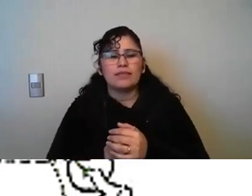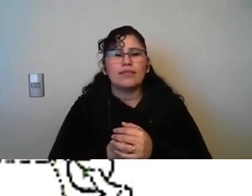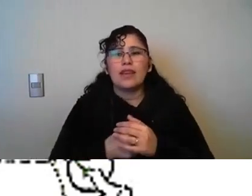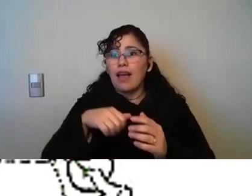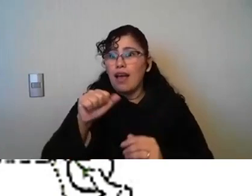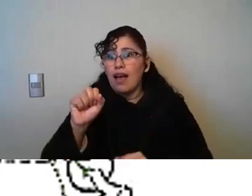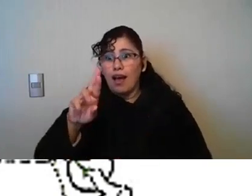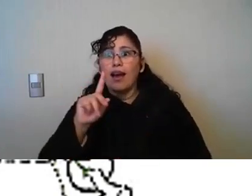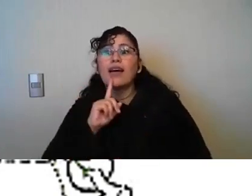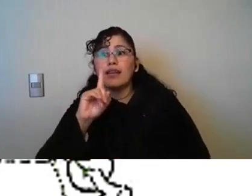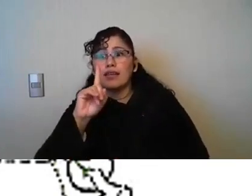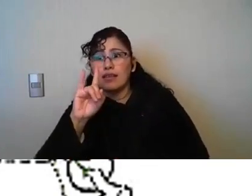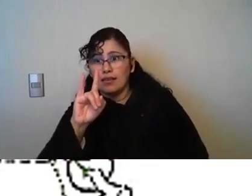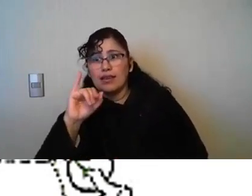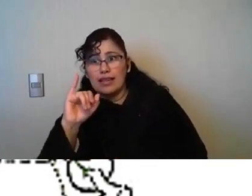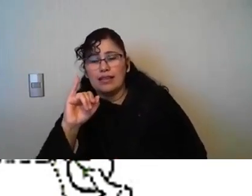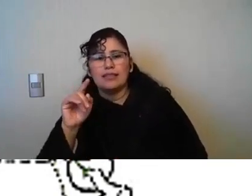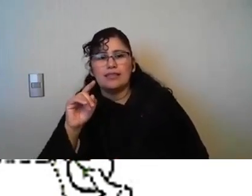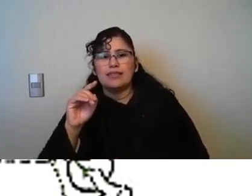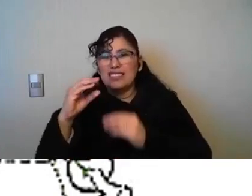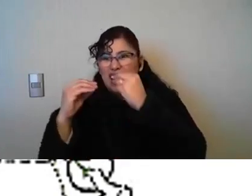la conexión es el núcleo del fastigio.